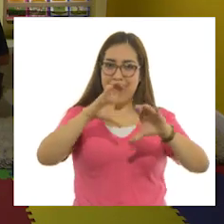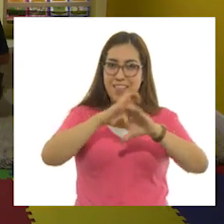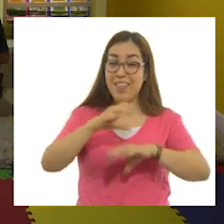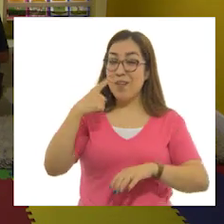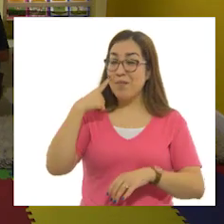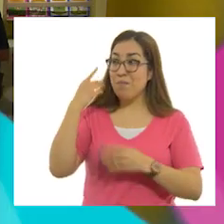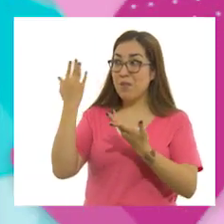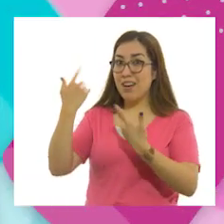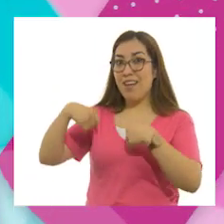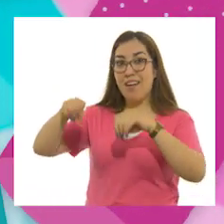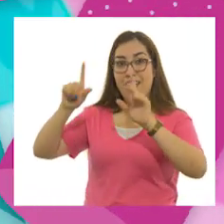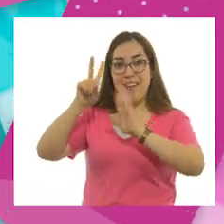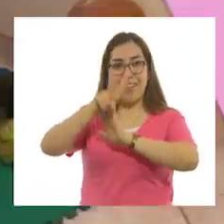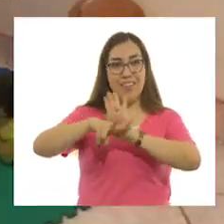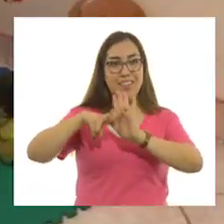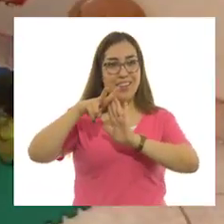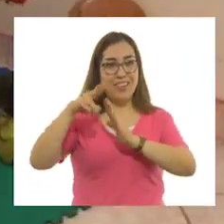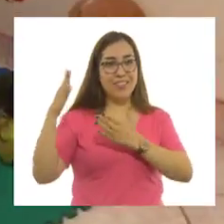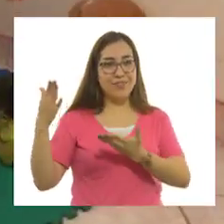vamos a cantar